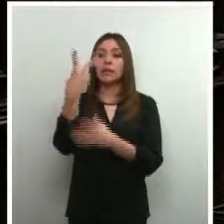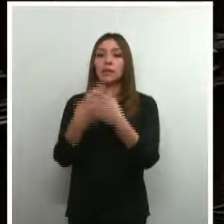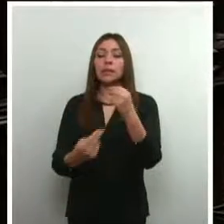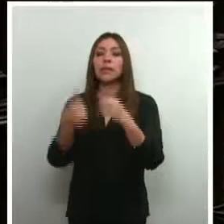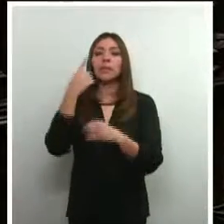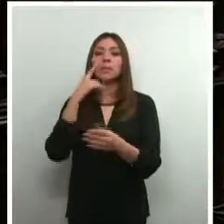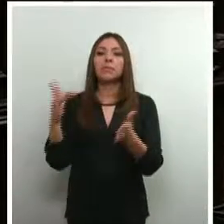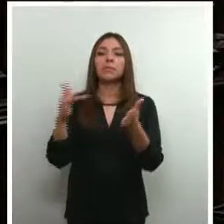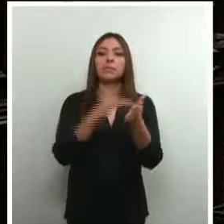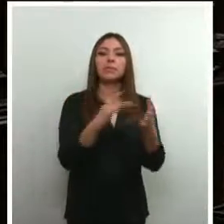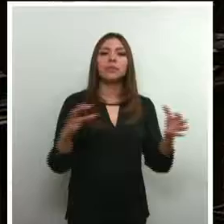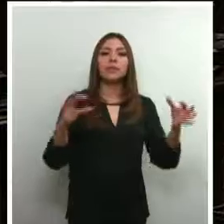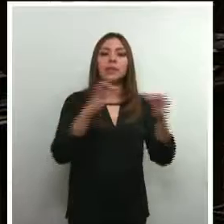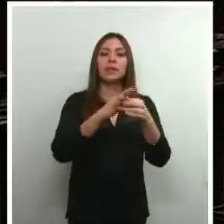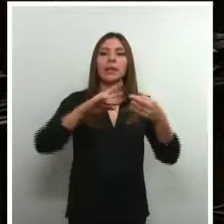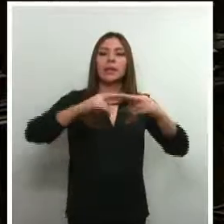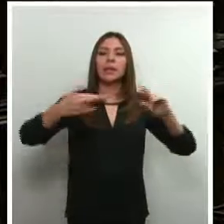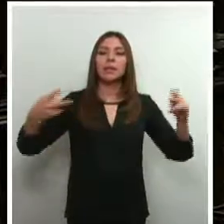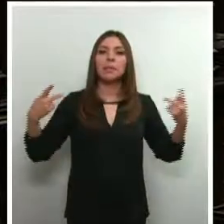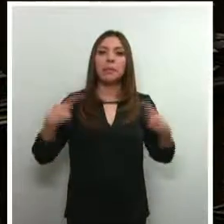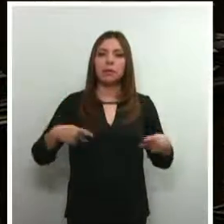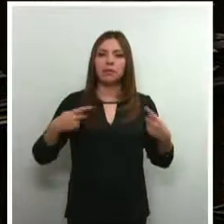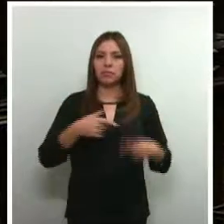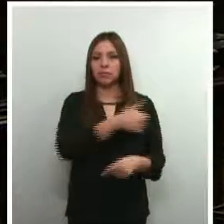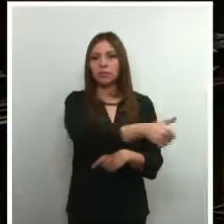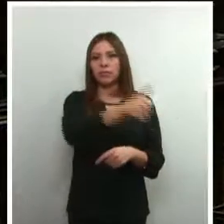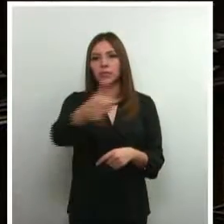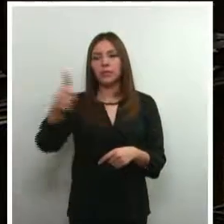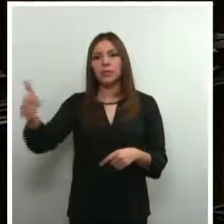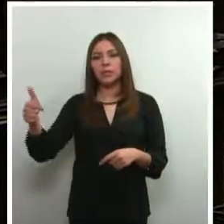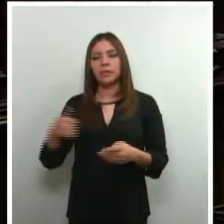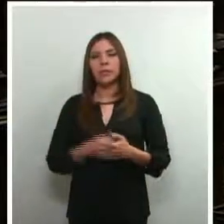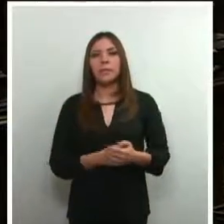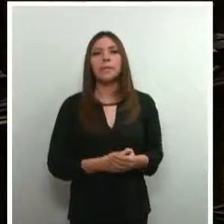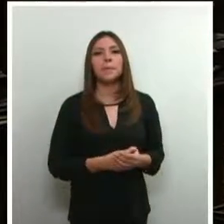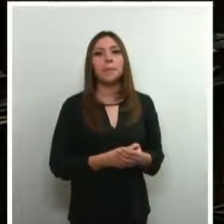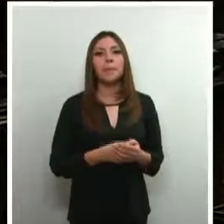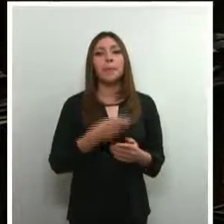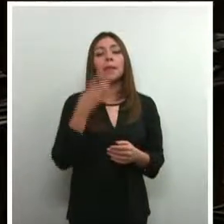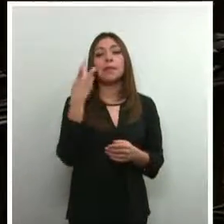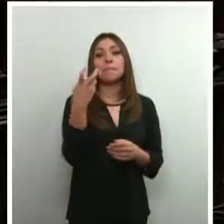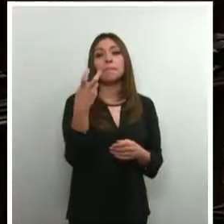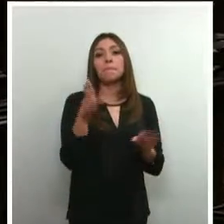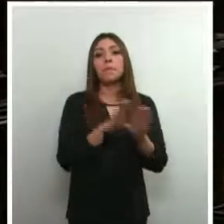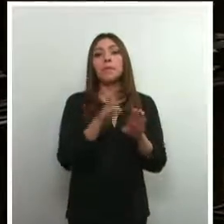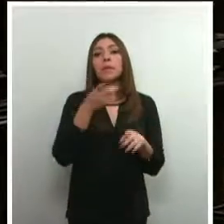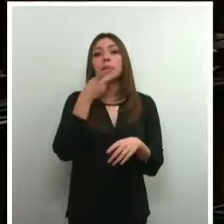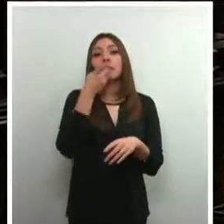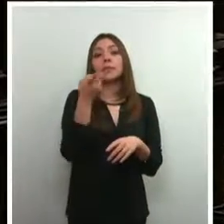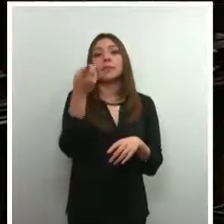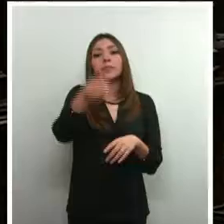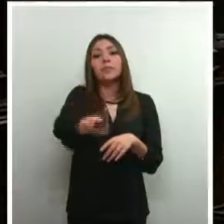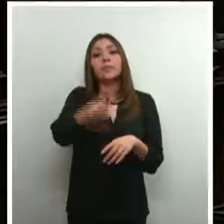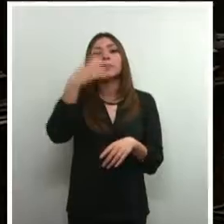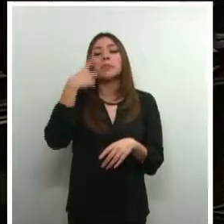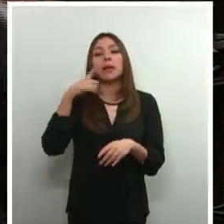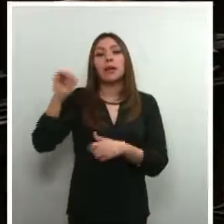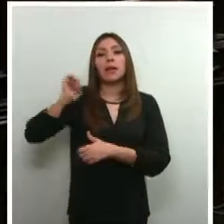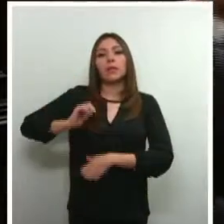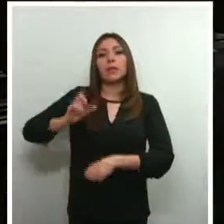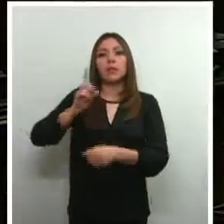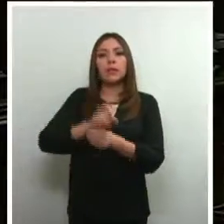personas. Con tales reconocimientos de principio, se mandata a las autoridades a adoptar las medidas